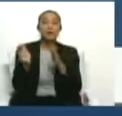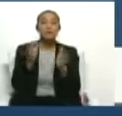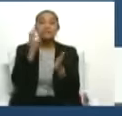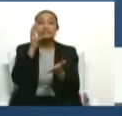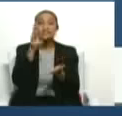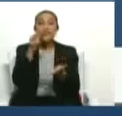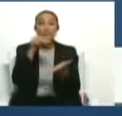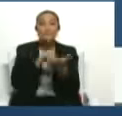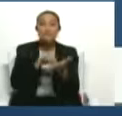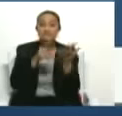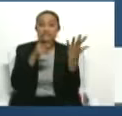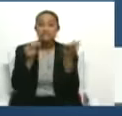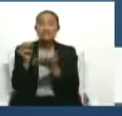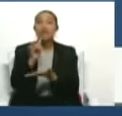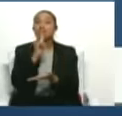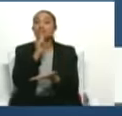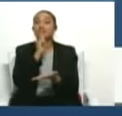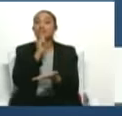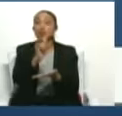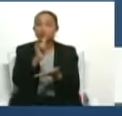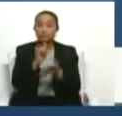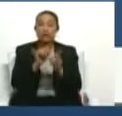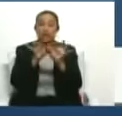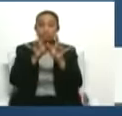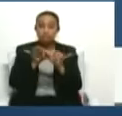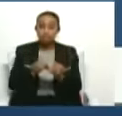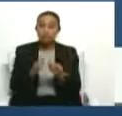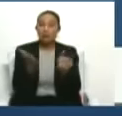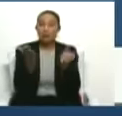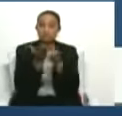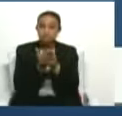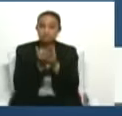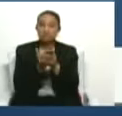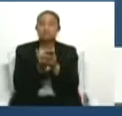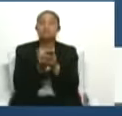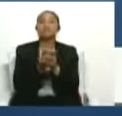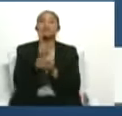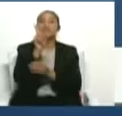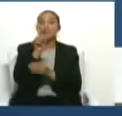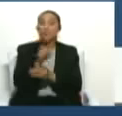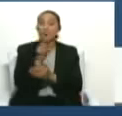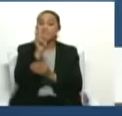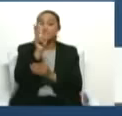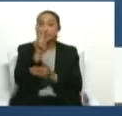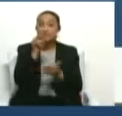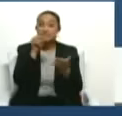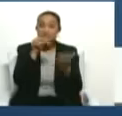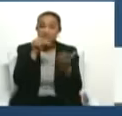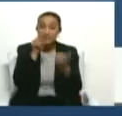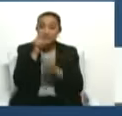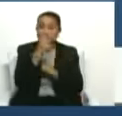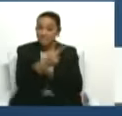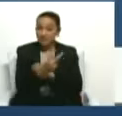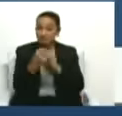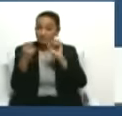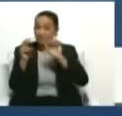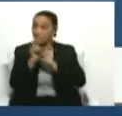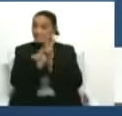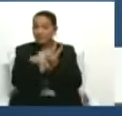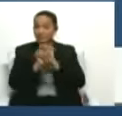3.732 denuncias y se han brindado, oigan esto, 27.005 orientaciones para un total de